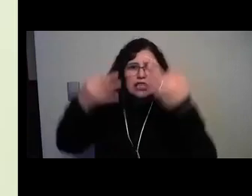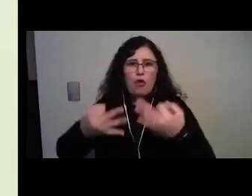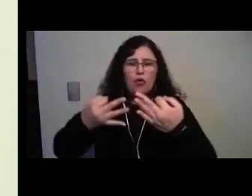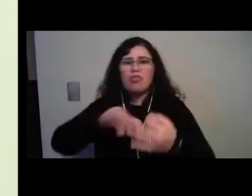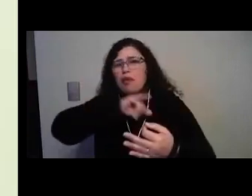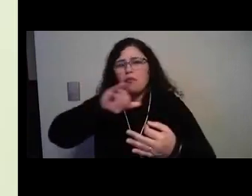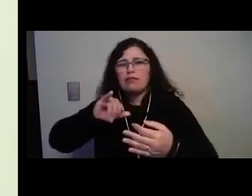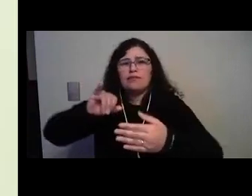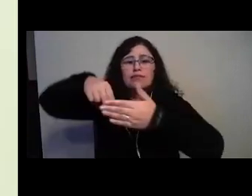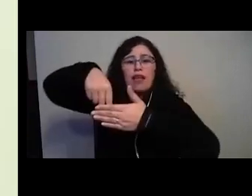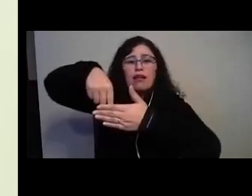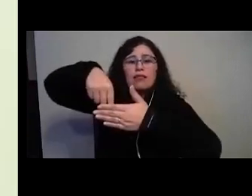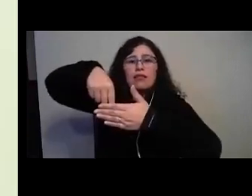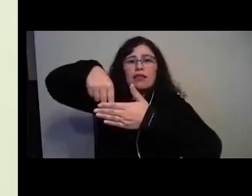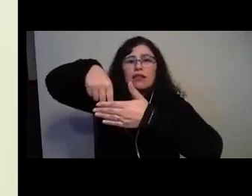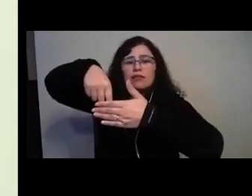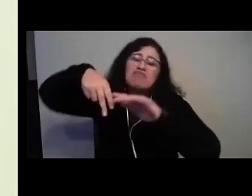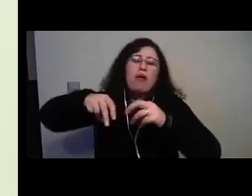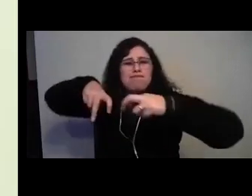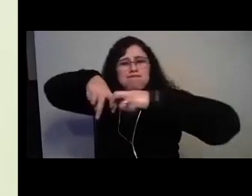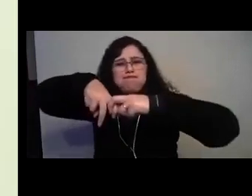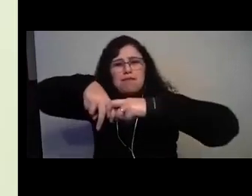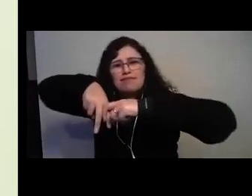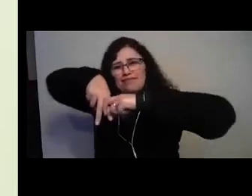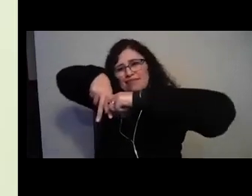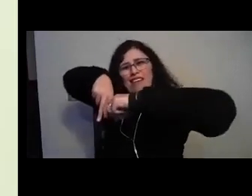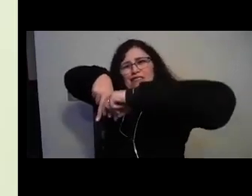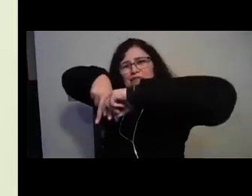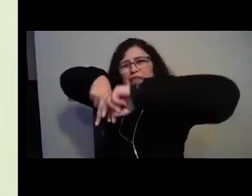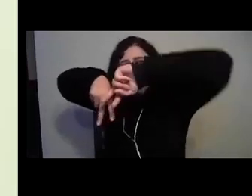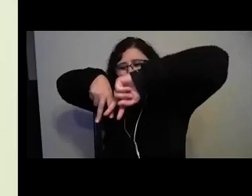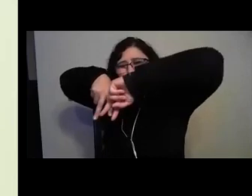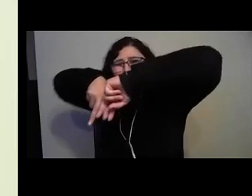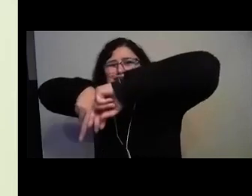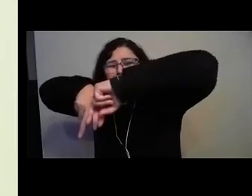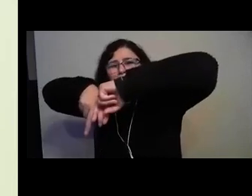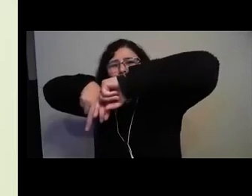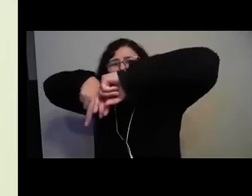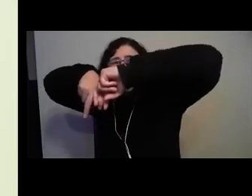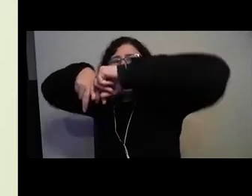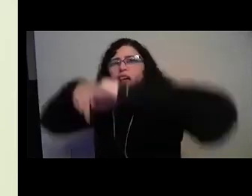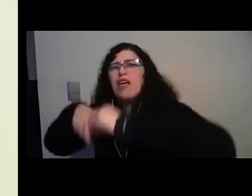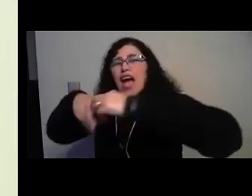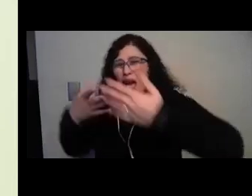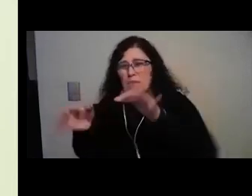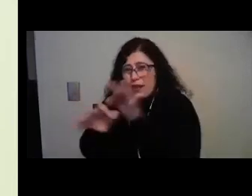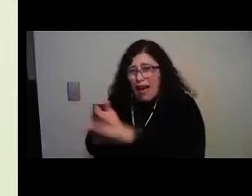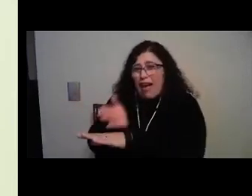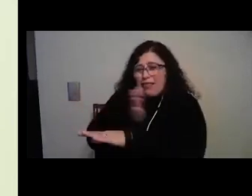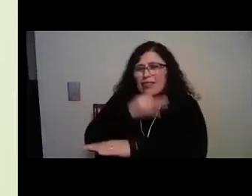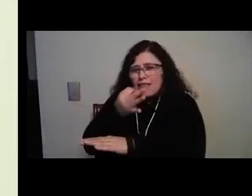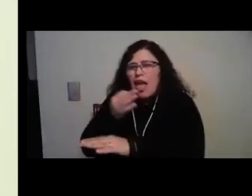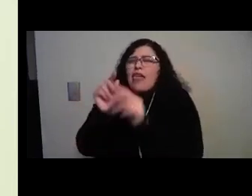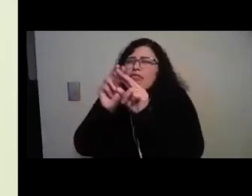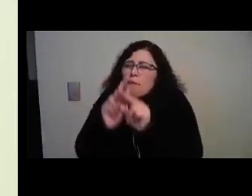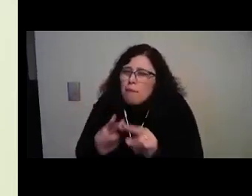baja, ¿cierto? Mete un pie entre la rodilla del paciente y le dice, vamos a bajar despacio. Usted me ayuda